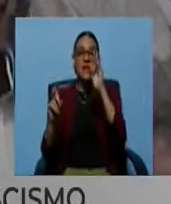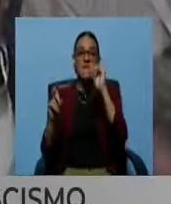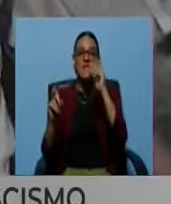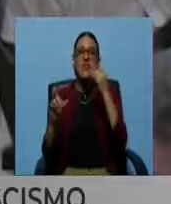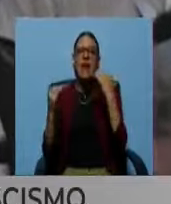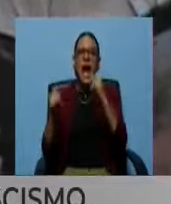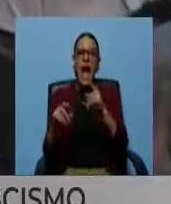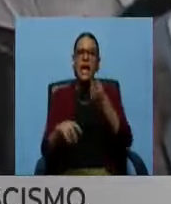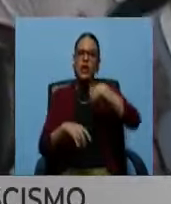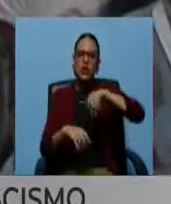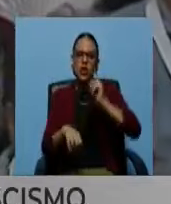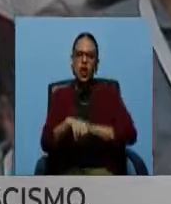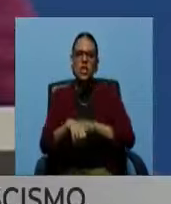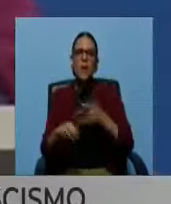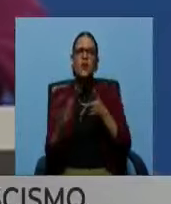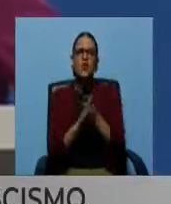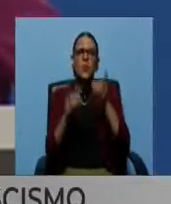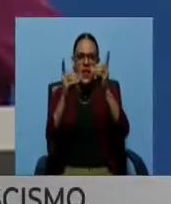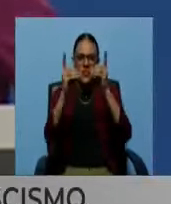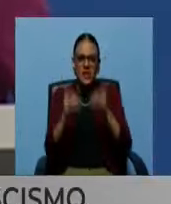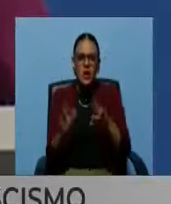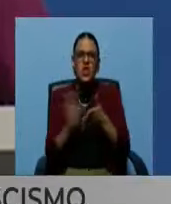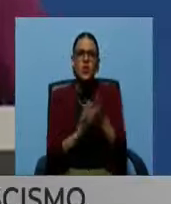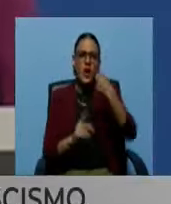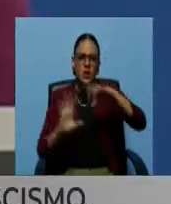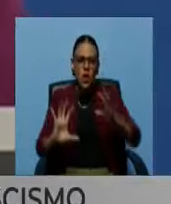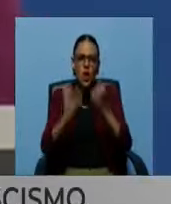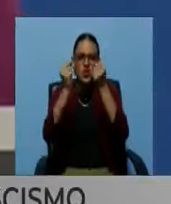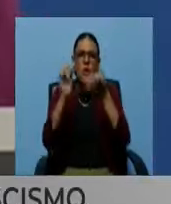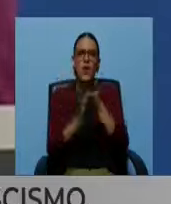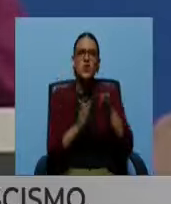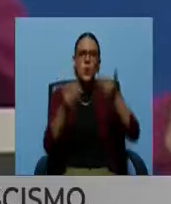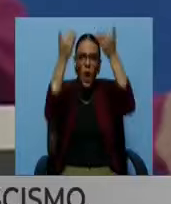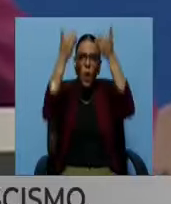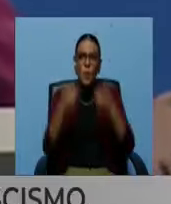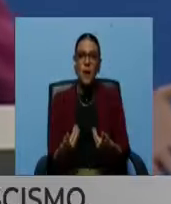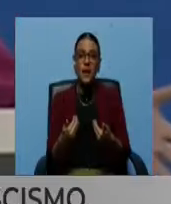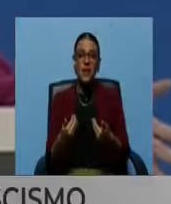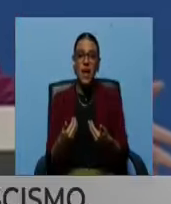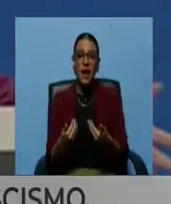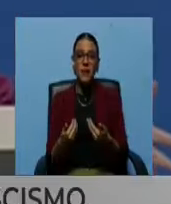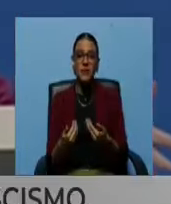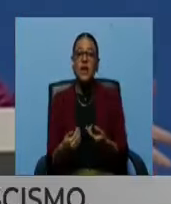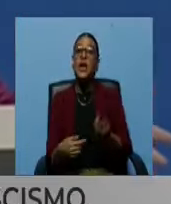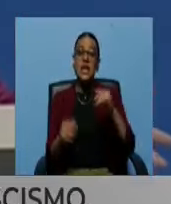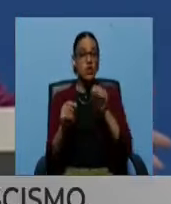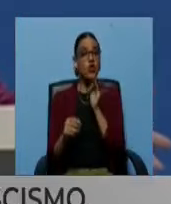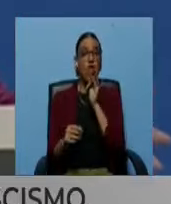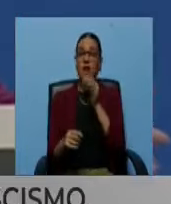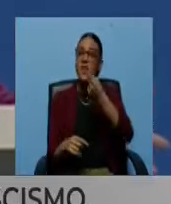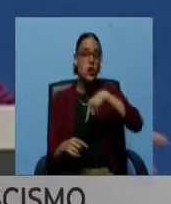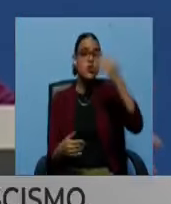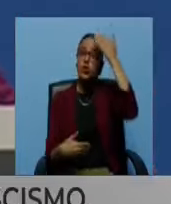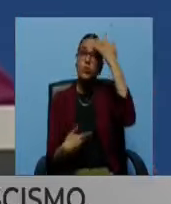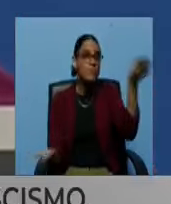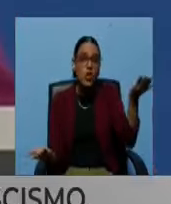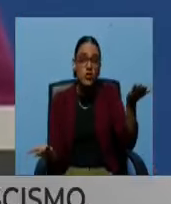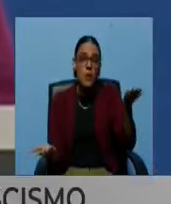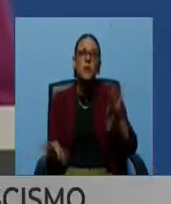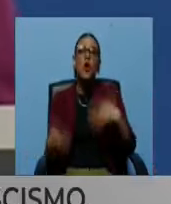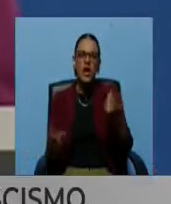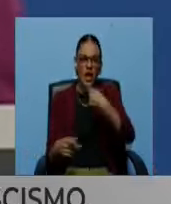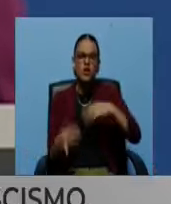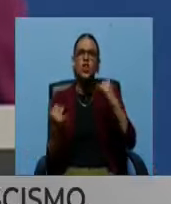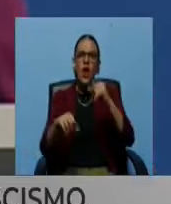encontrábamos en momentos y en horas decisivas para salvar la especie humana, y aún no sabemos si de verdad estamos